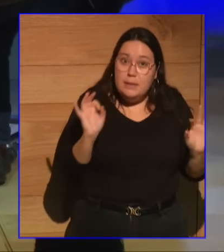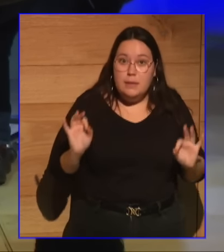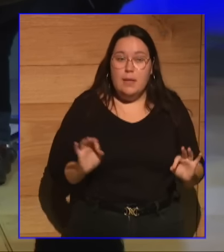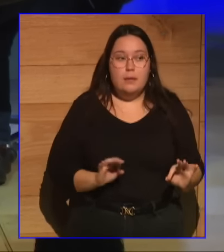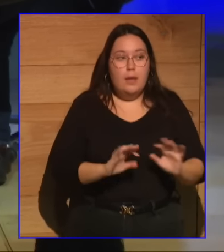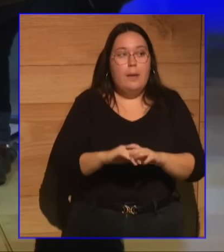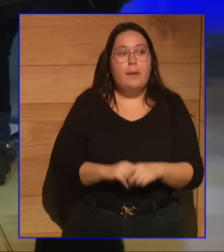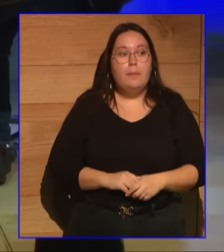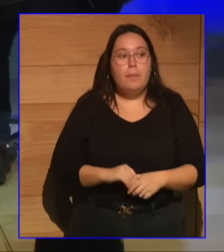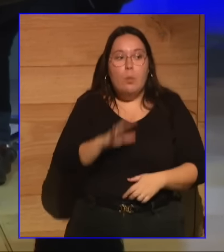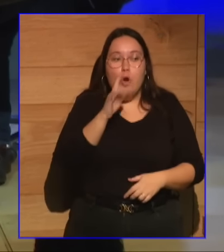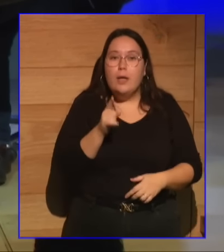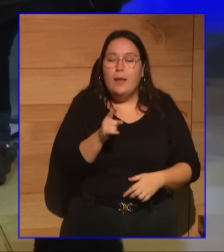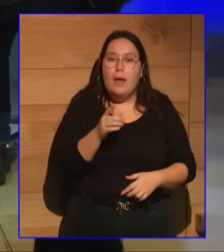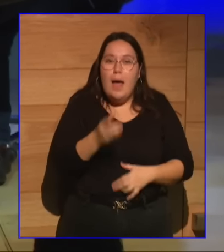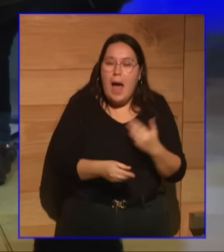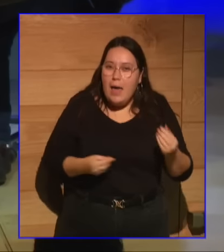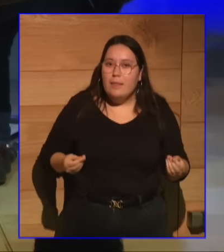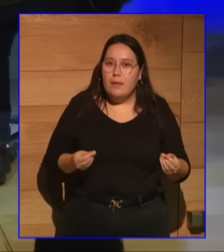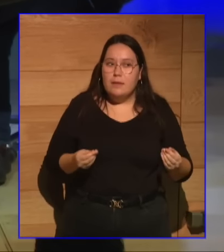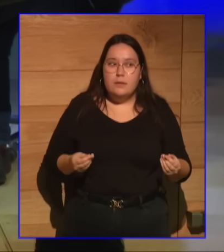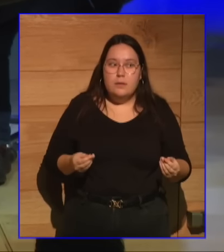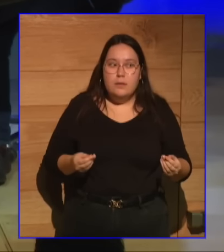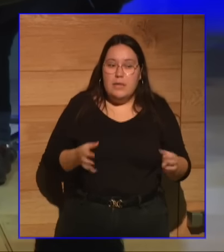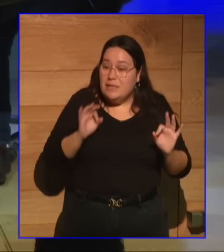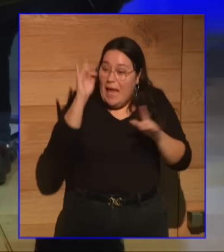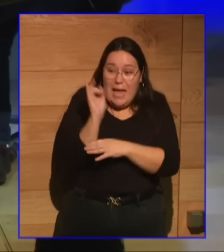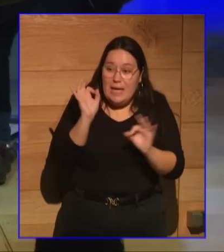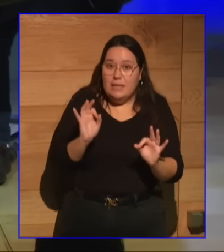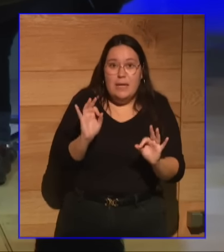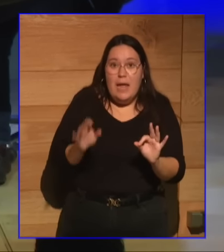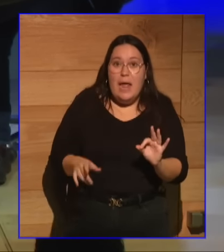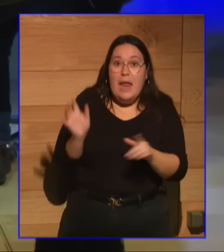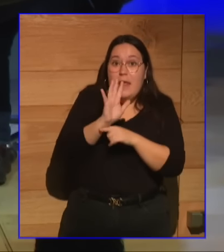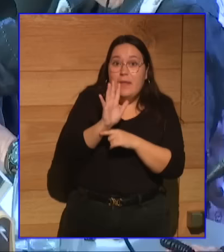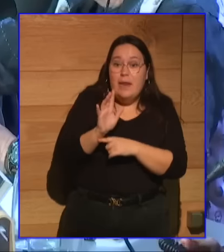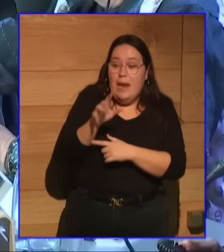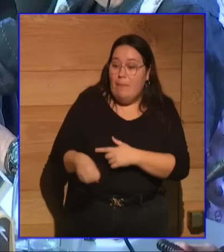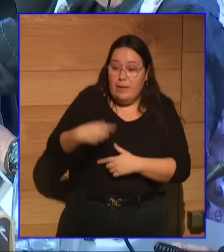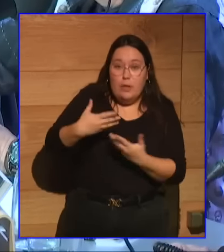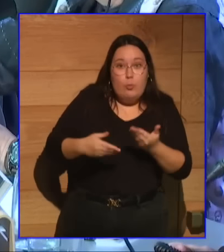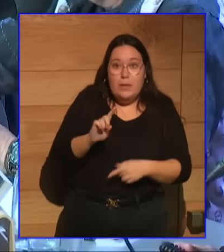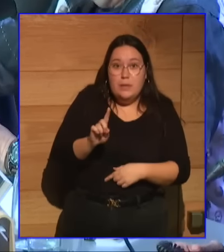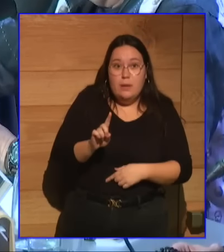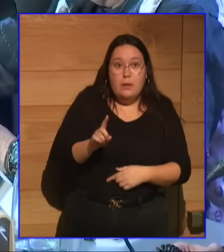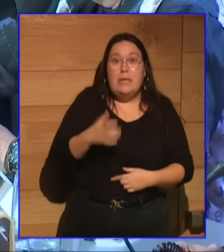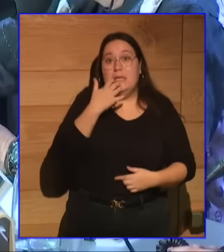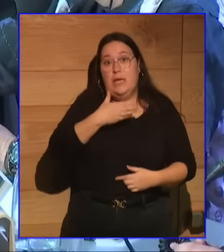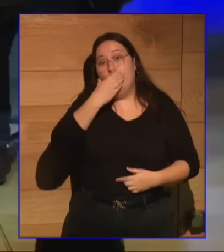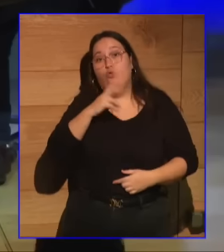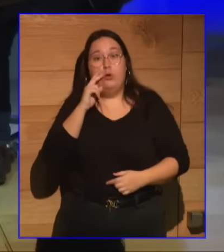Pero ¿por qué narices tienes que hacer...? Es una ley de hierro. O sea, en el cine las maletas no pesan. Es como Newton levantaba la